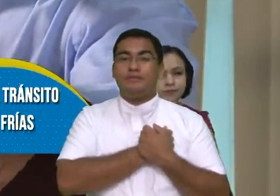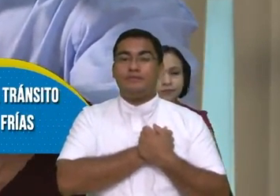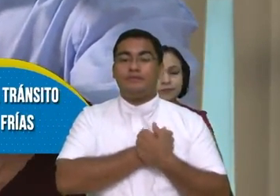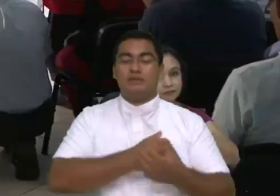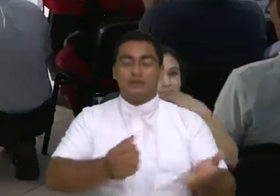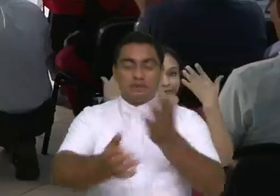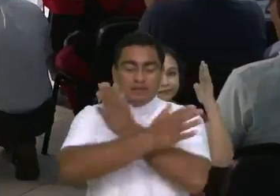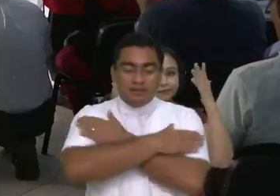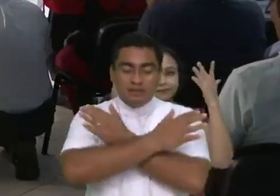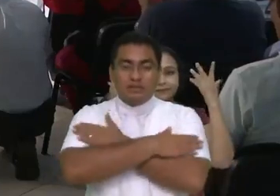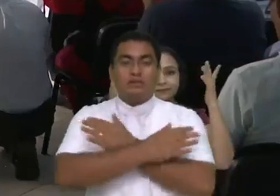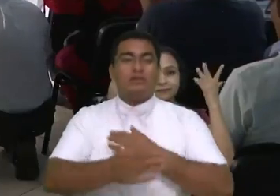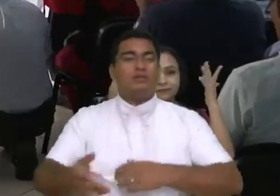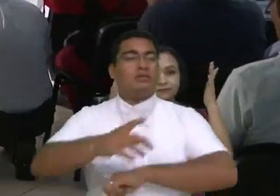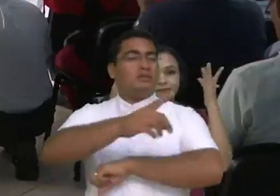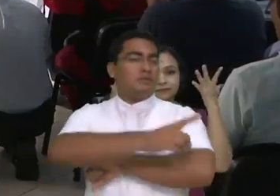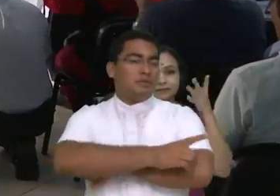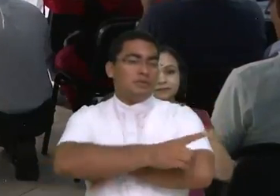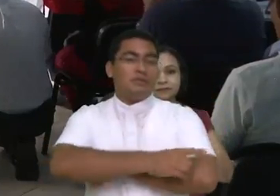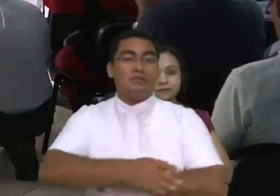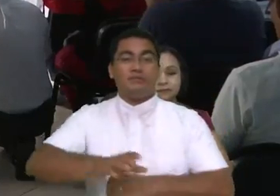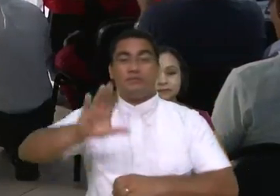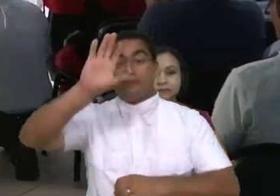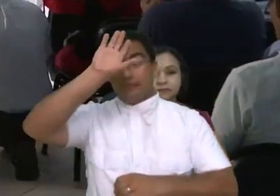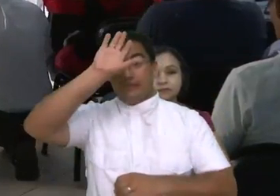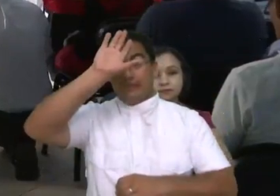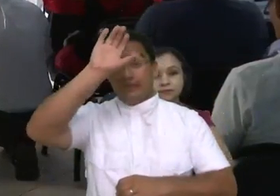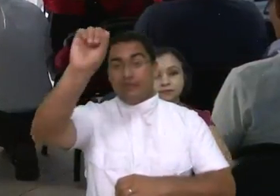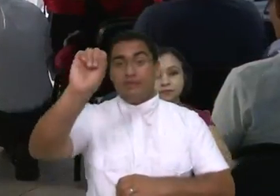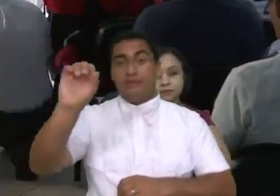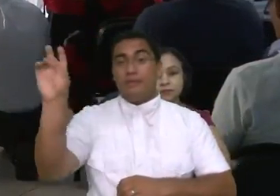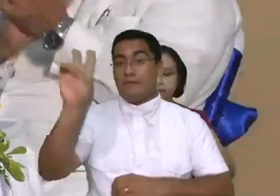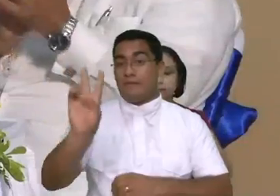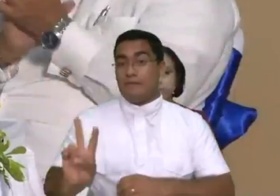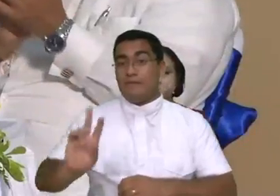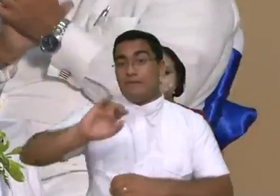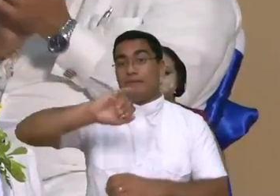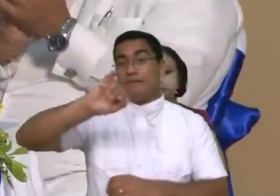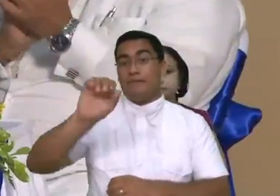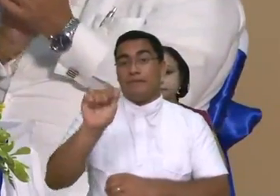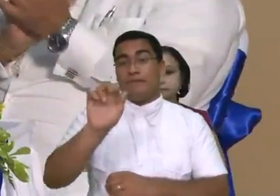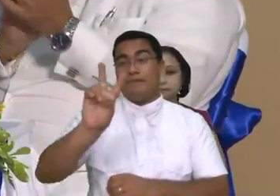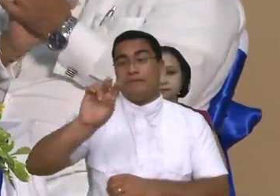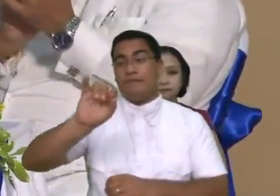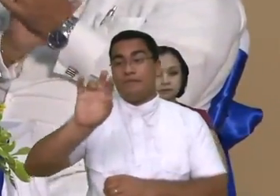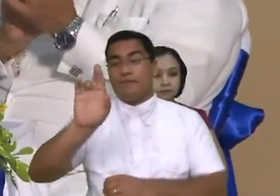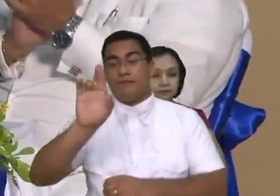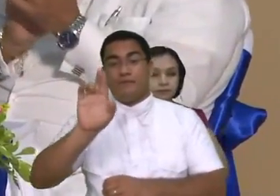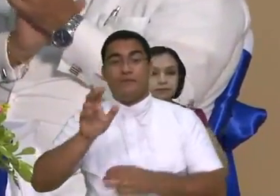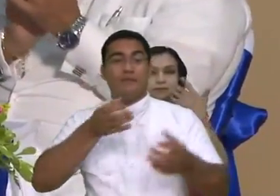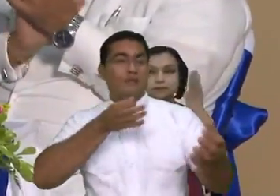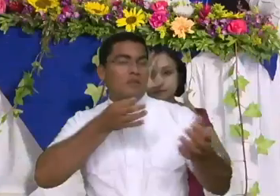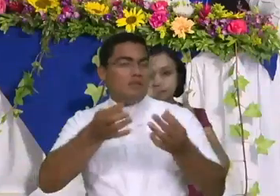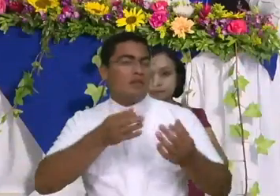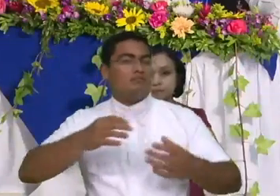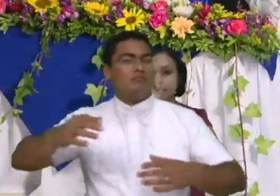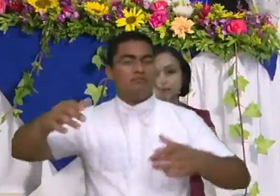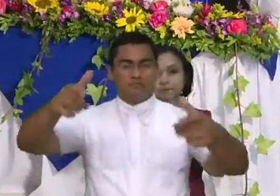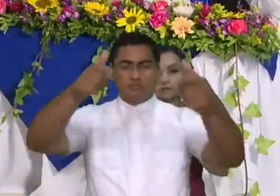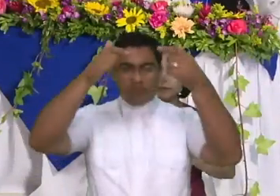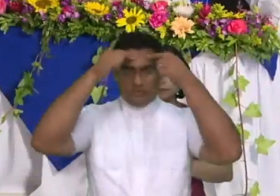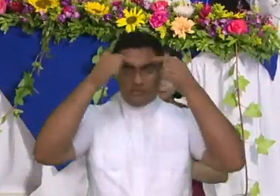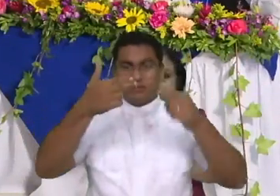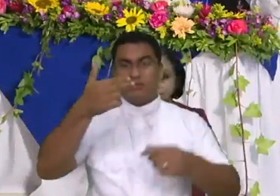comandante Daniel. Por su parte, el embajador venezolano Javier Arrué afirmó que el comandante de la Revolución Bolivariana fue